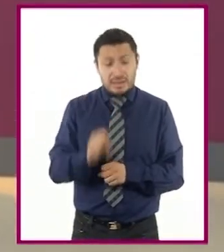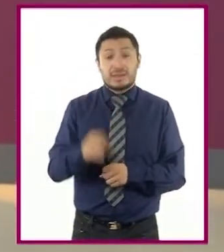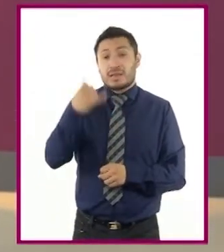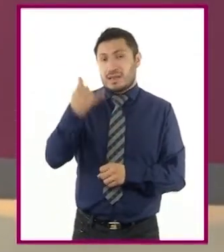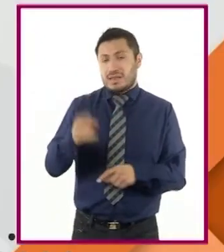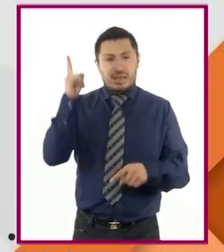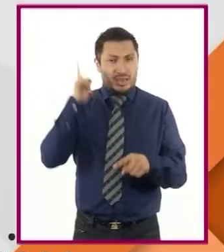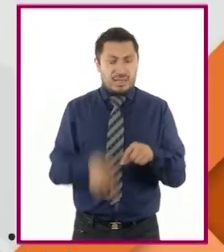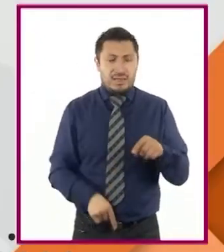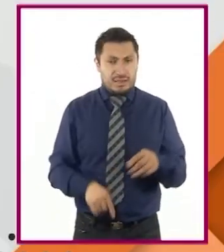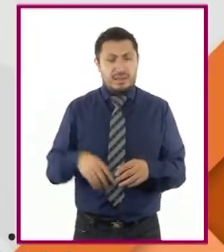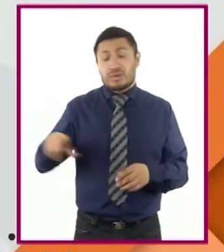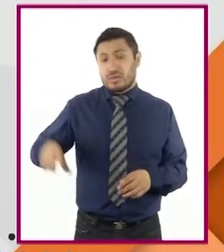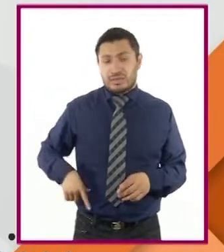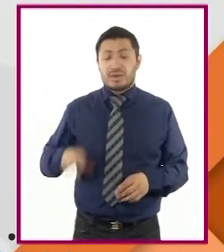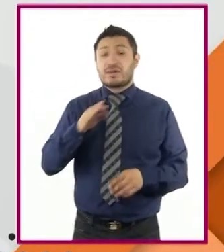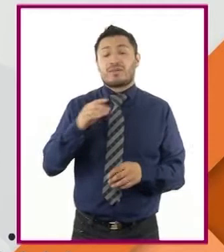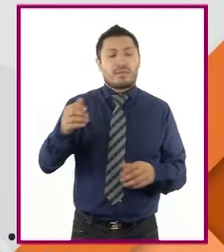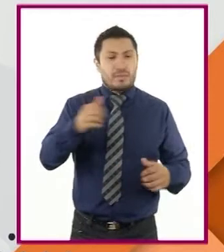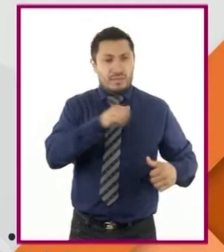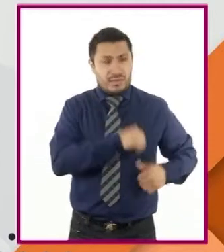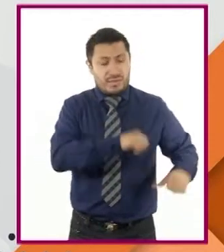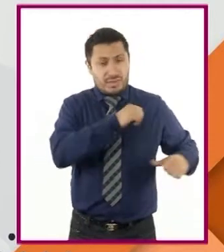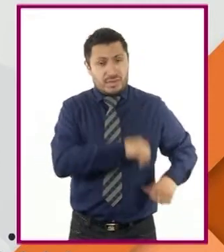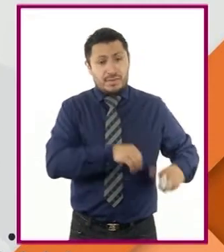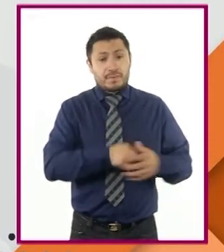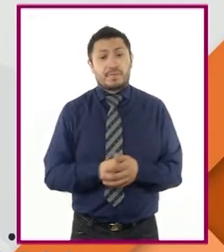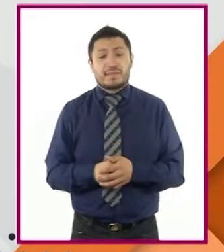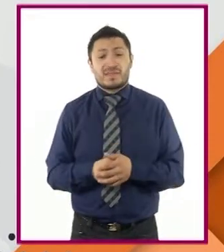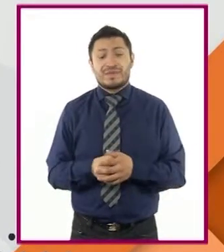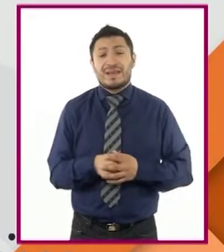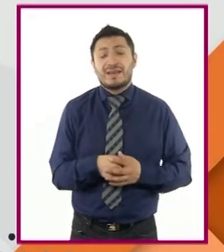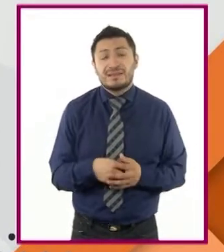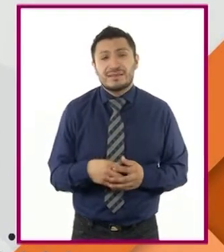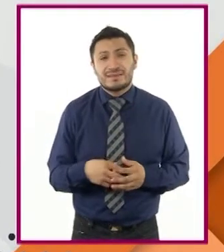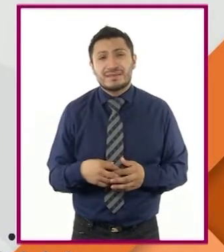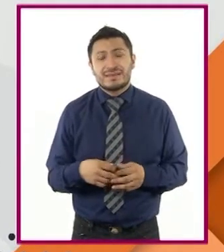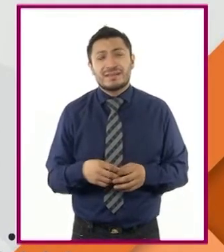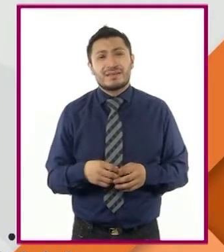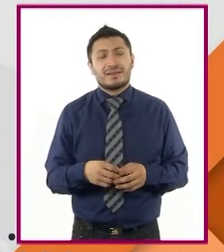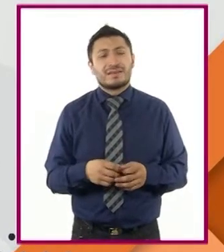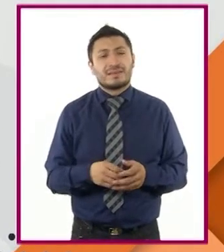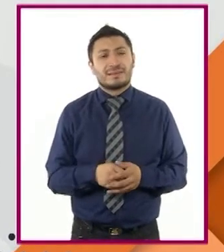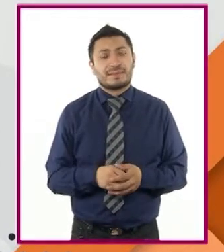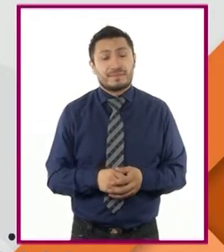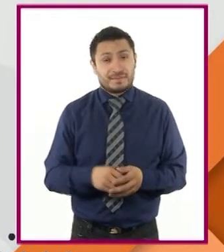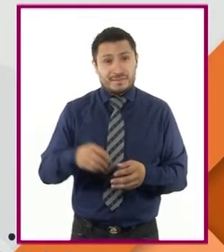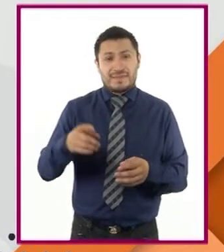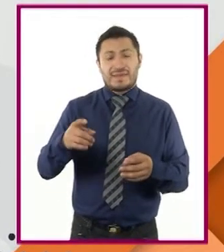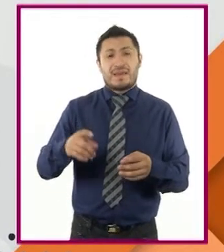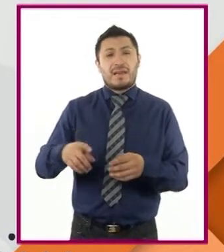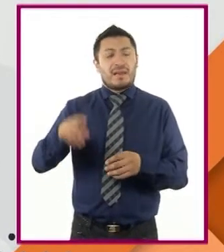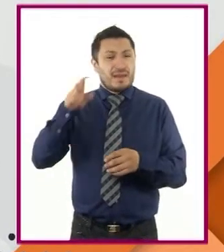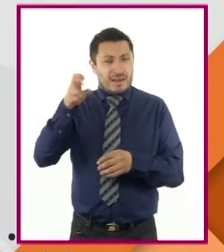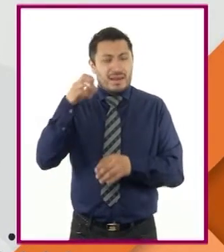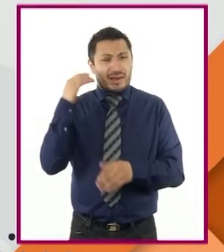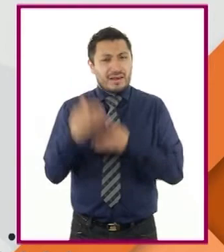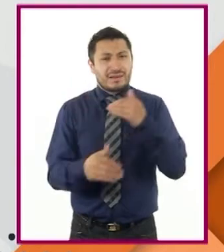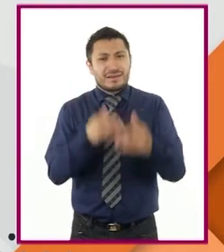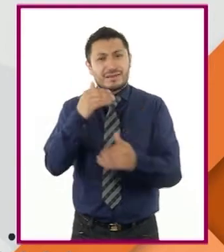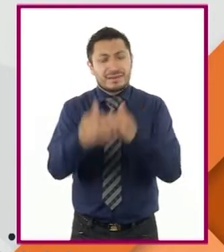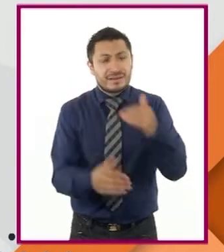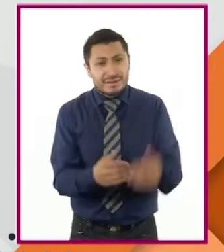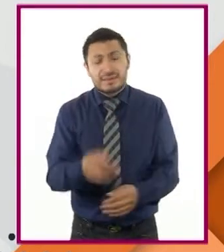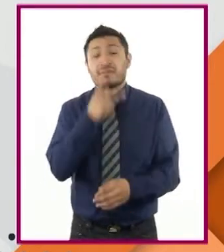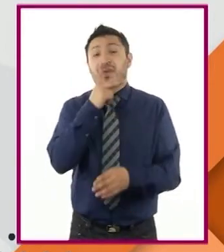derrocamiento. Era el drama del poder europeo y norteamericano con el mundo a sus pies. Era el drama del progreso, palabra